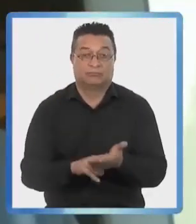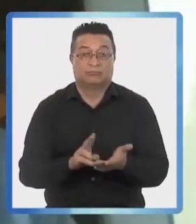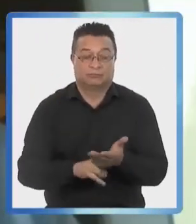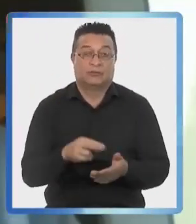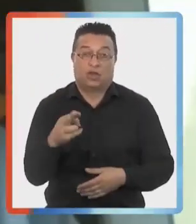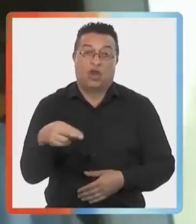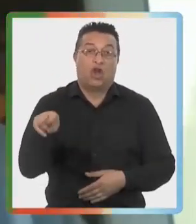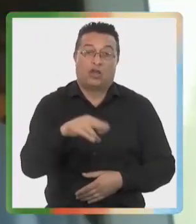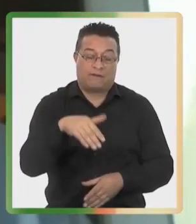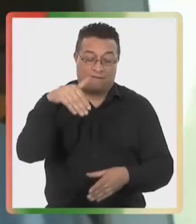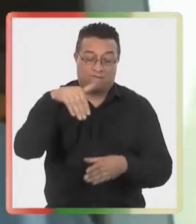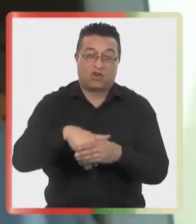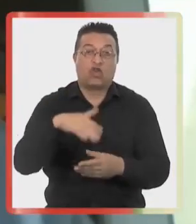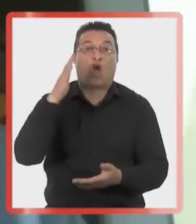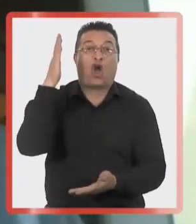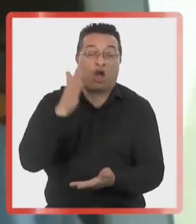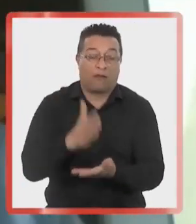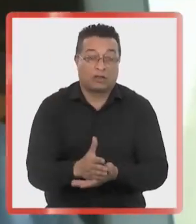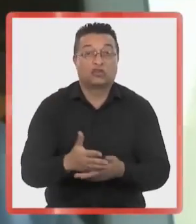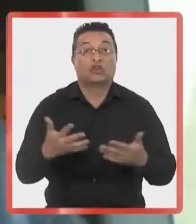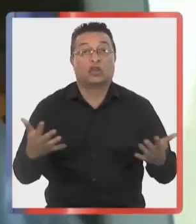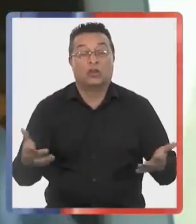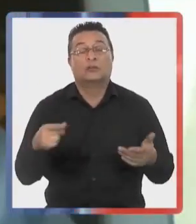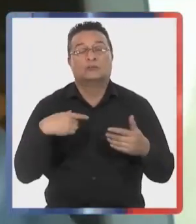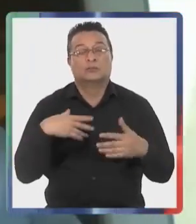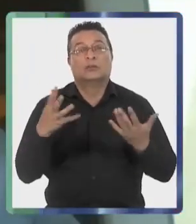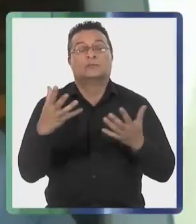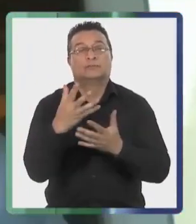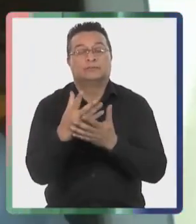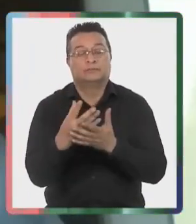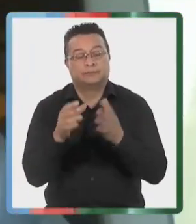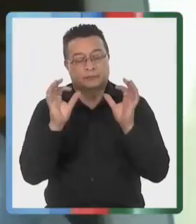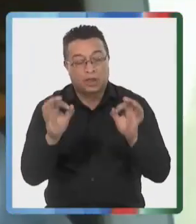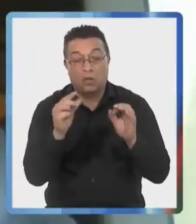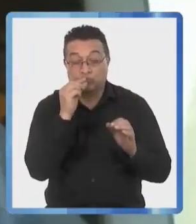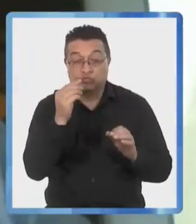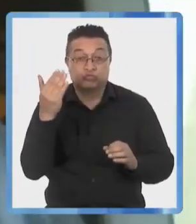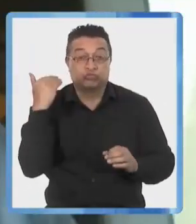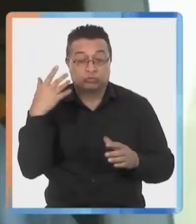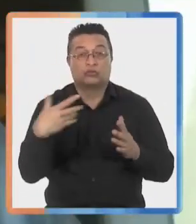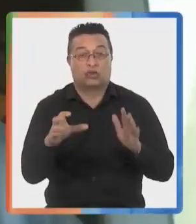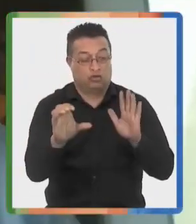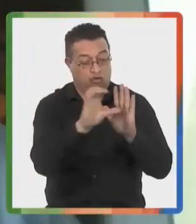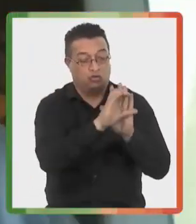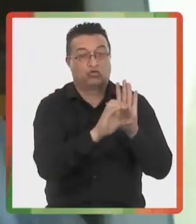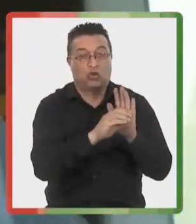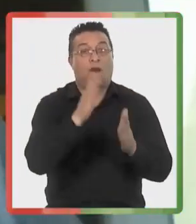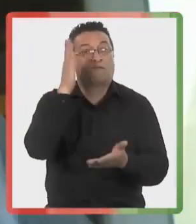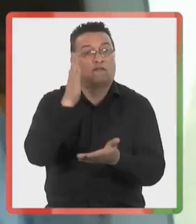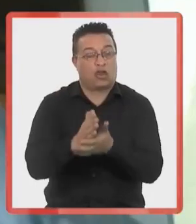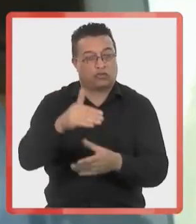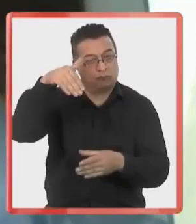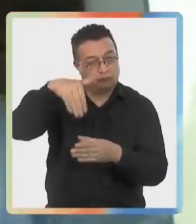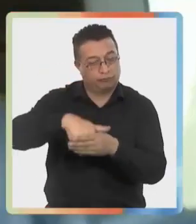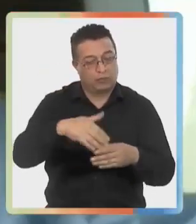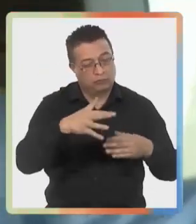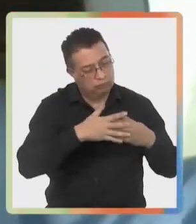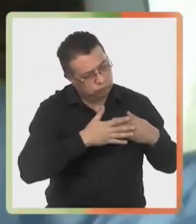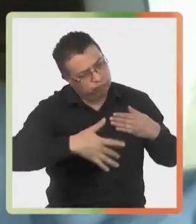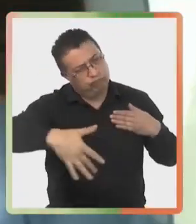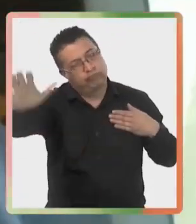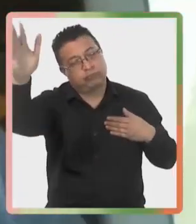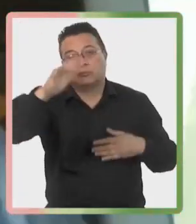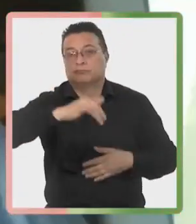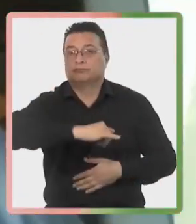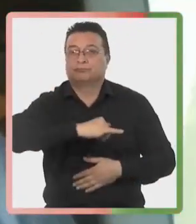efectivamente. Nuevamente tenemos voto obligatorio. Y bueno, y se acaba de establecer en la Constitución que el voto va a ser obligatorio para todas